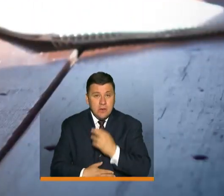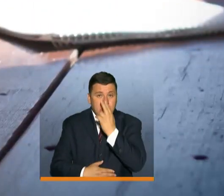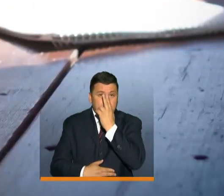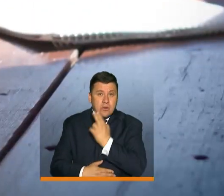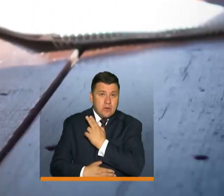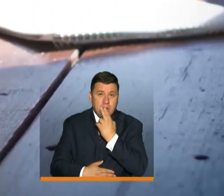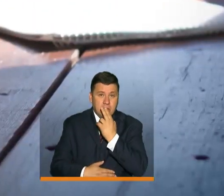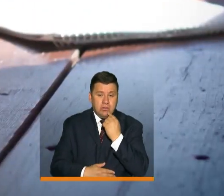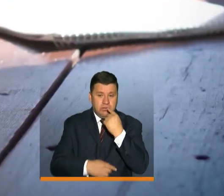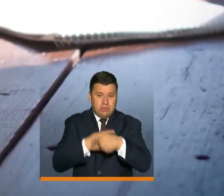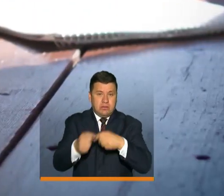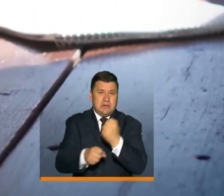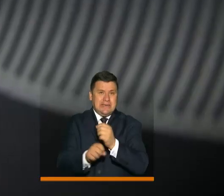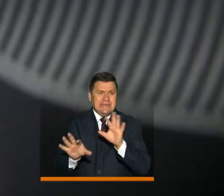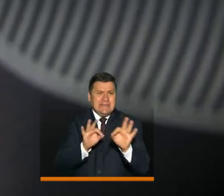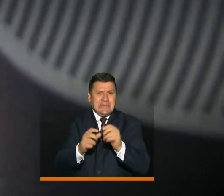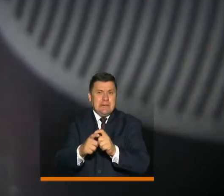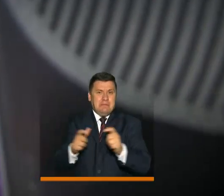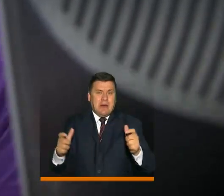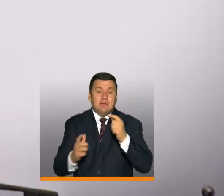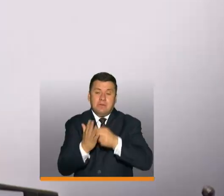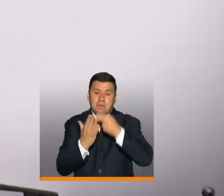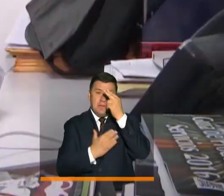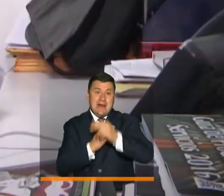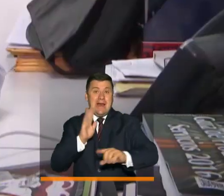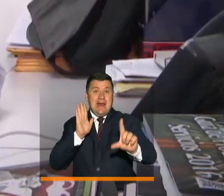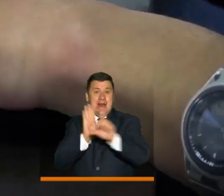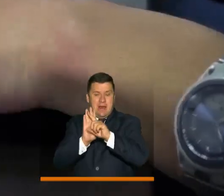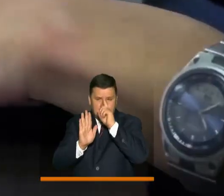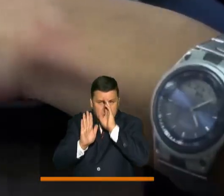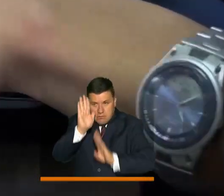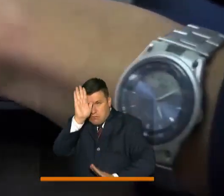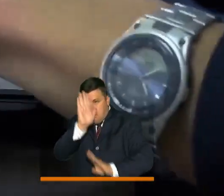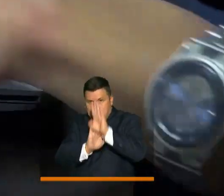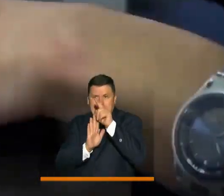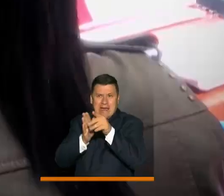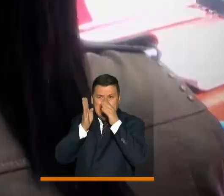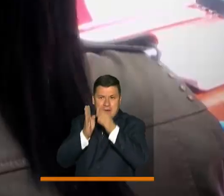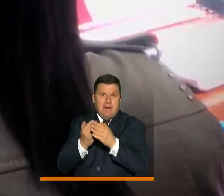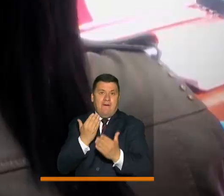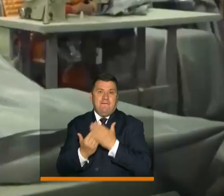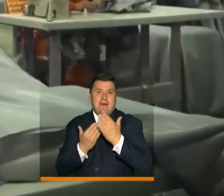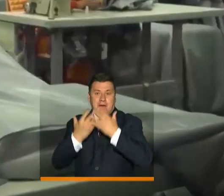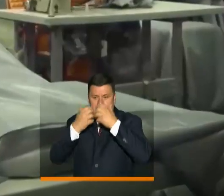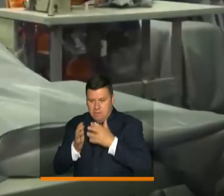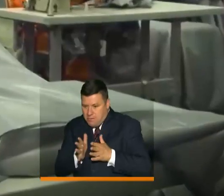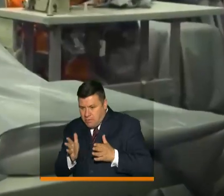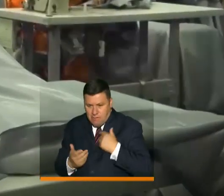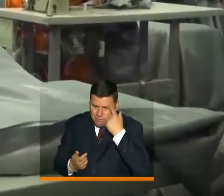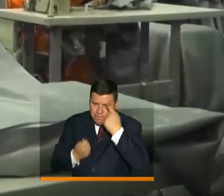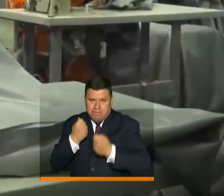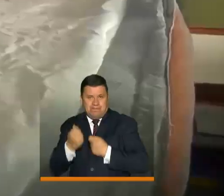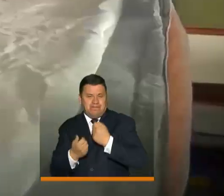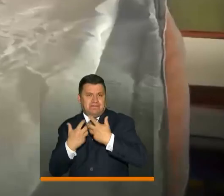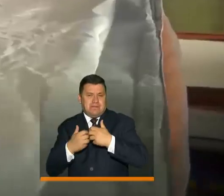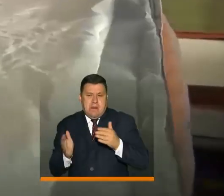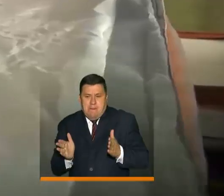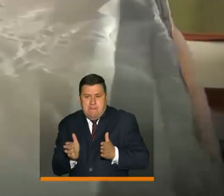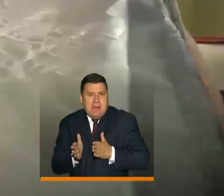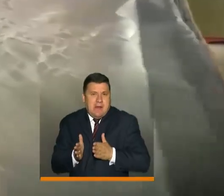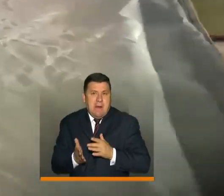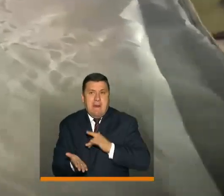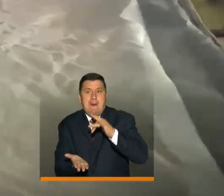Compromiso con la generación de empleo. Con el proyecto de ley Emprendimiento, se les facilitará a las micro, pequeñas y medianas